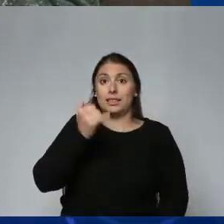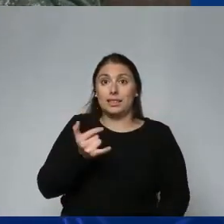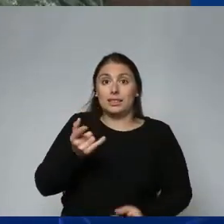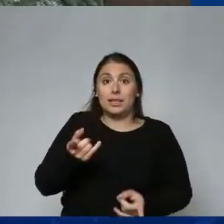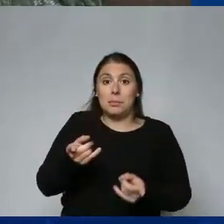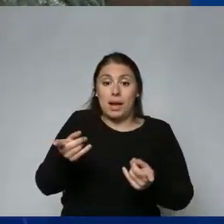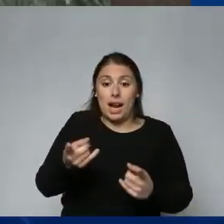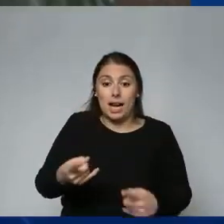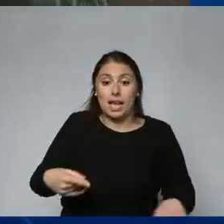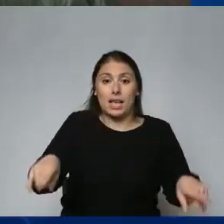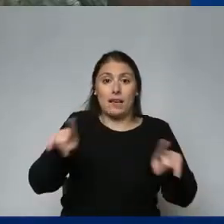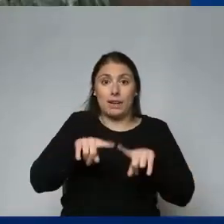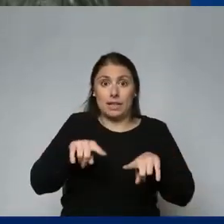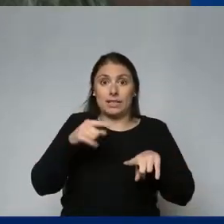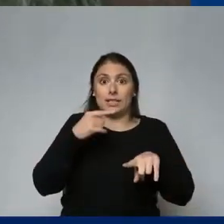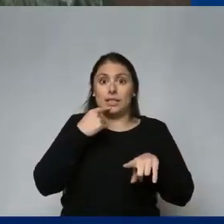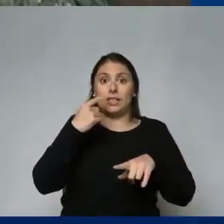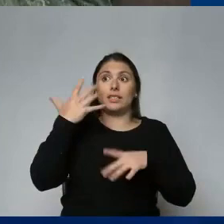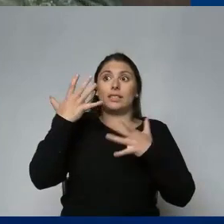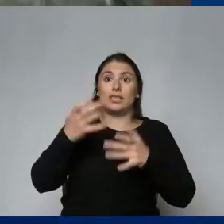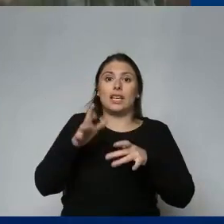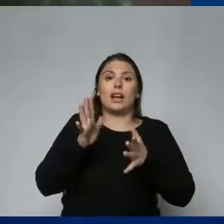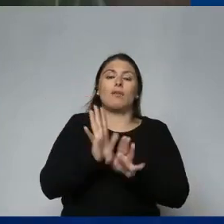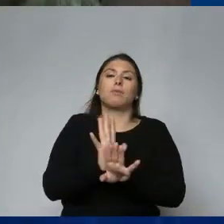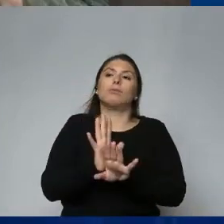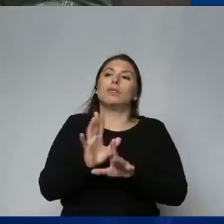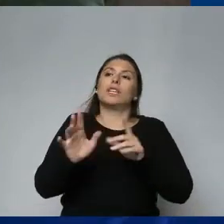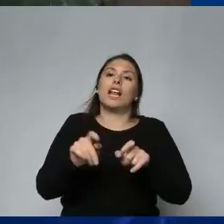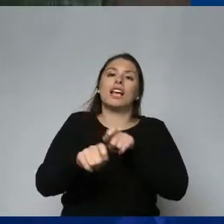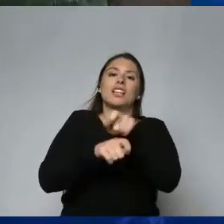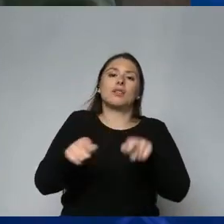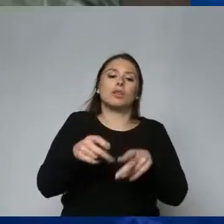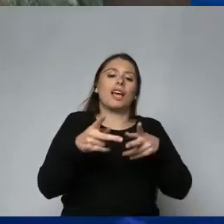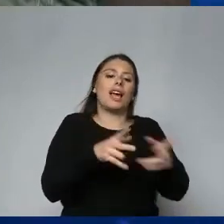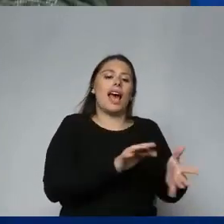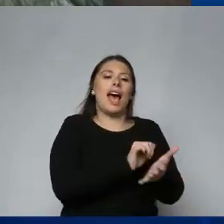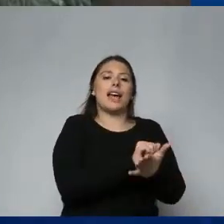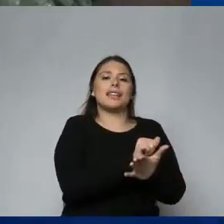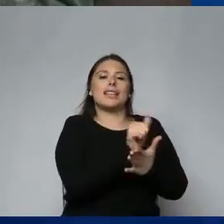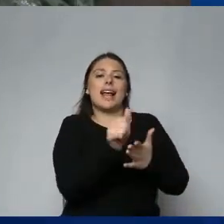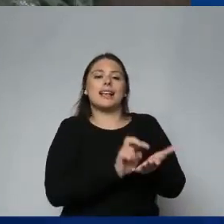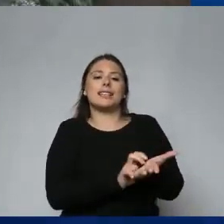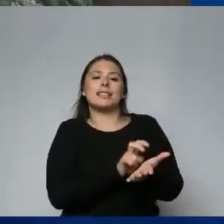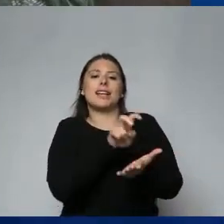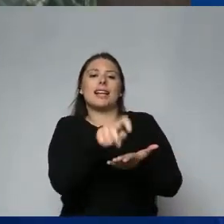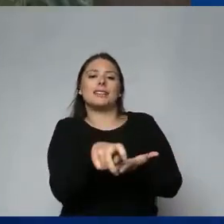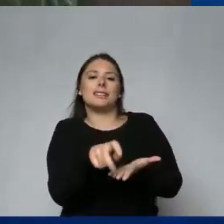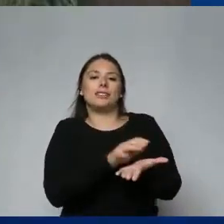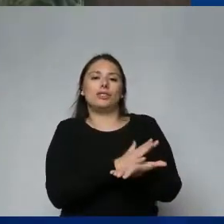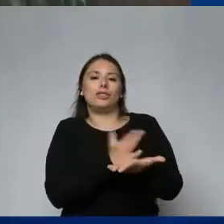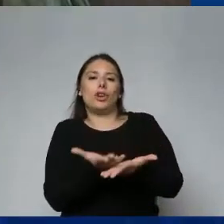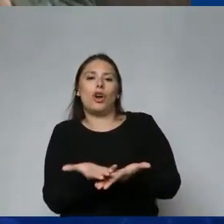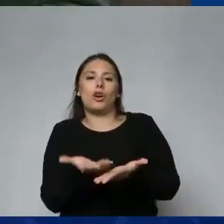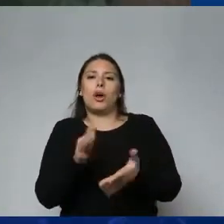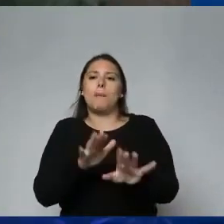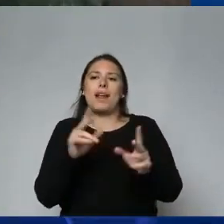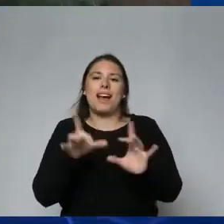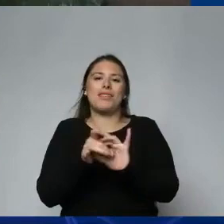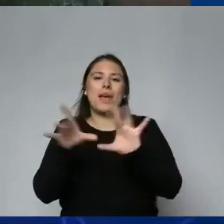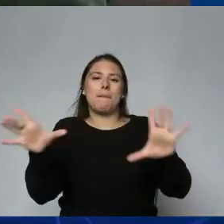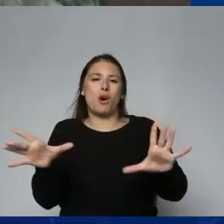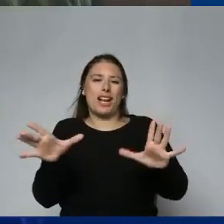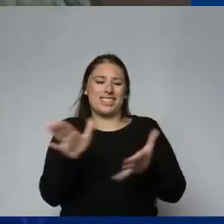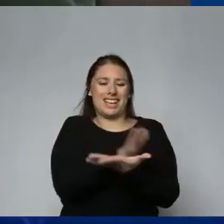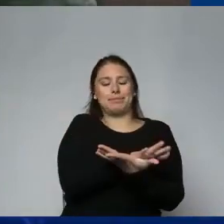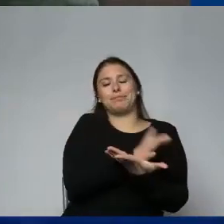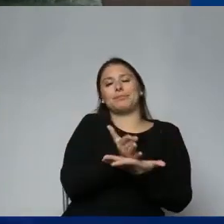de continuar, de concluir la transición hacia el orden democrático o algo por el